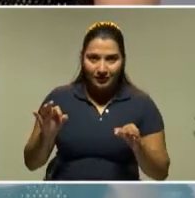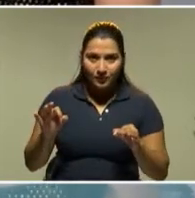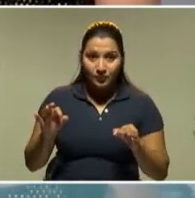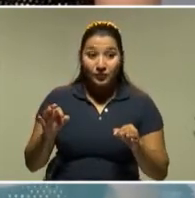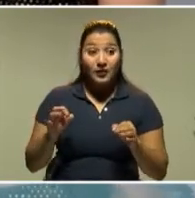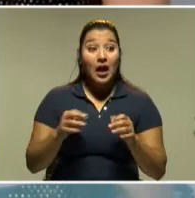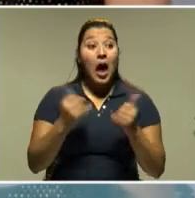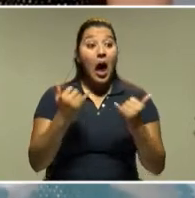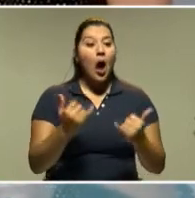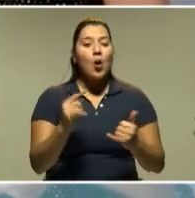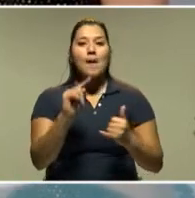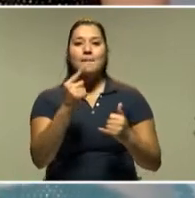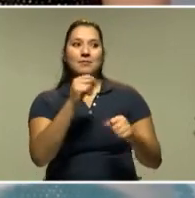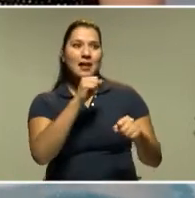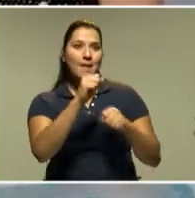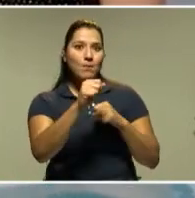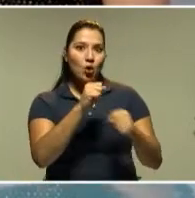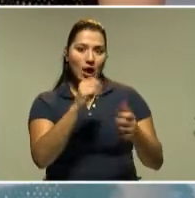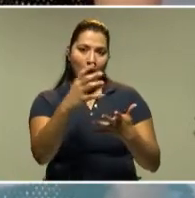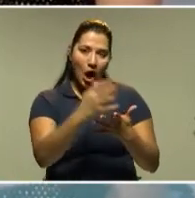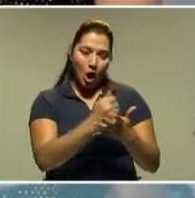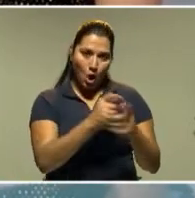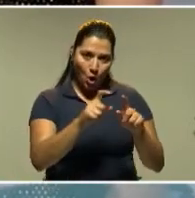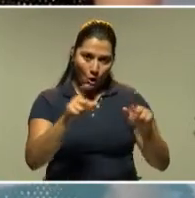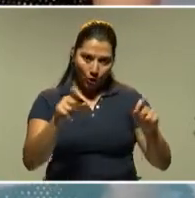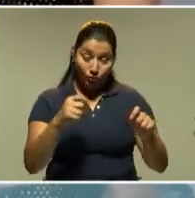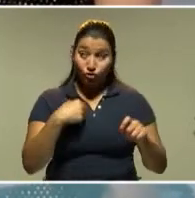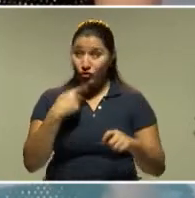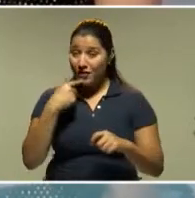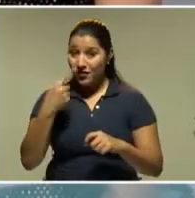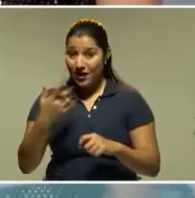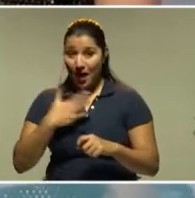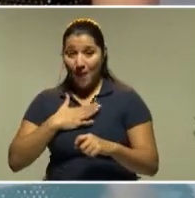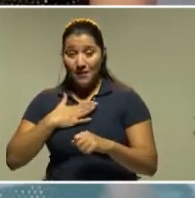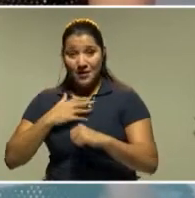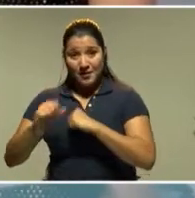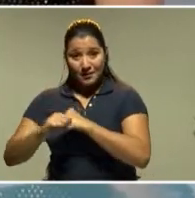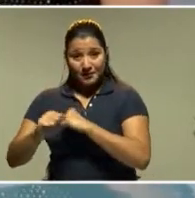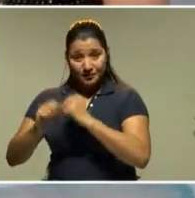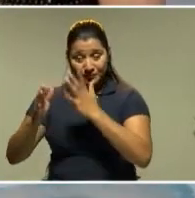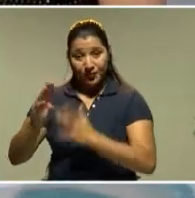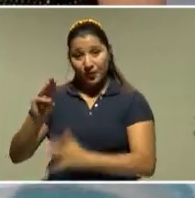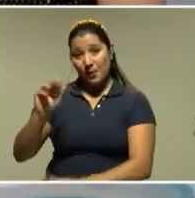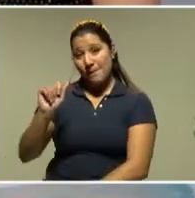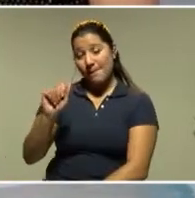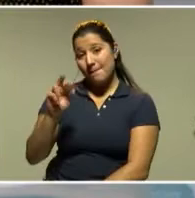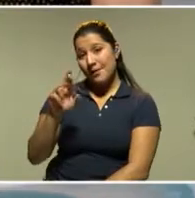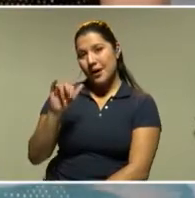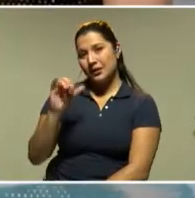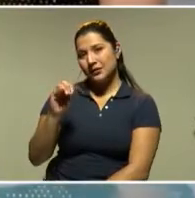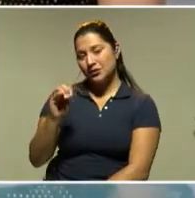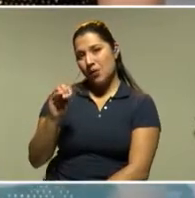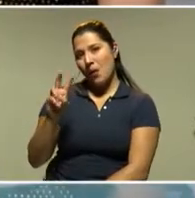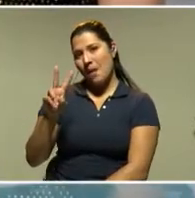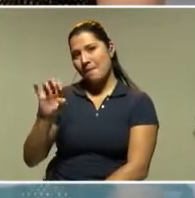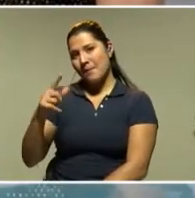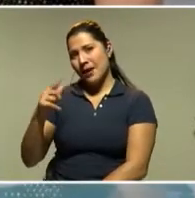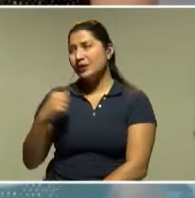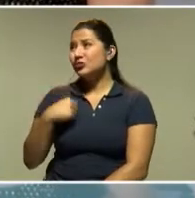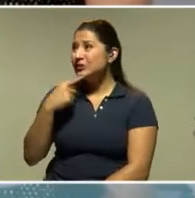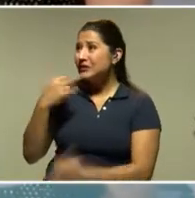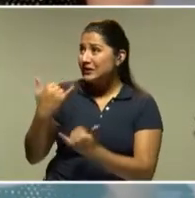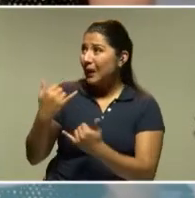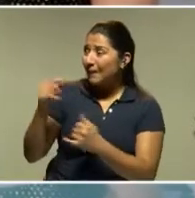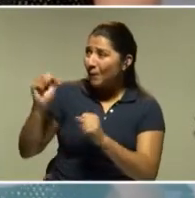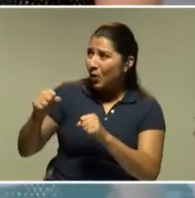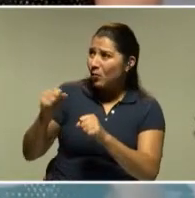cobrar. Y más, yo le decía a mi promotor Mario Vega, Mario, ¿será que podemos hacer ya la primera defensa en Costa Rica?